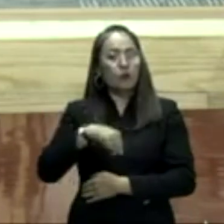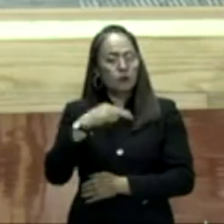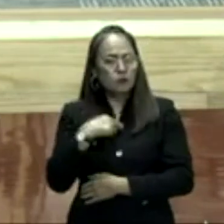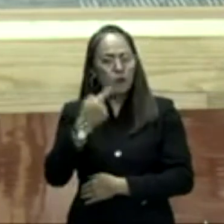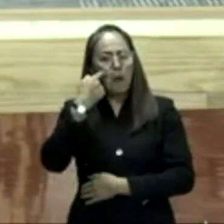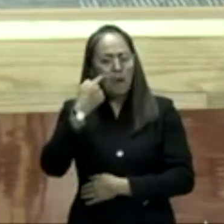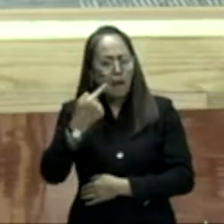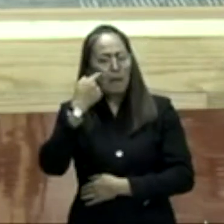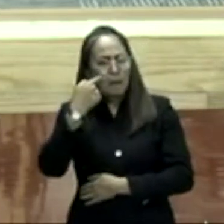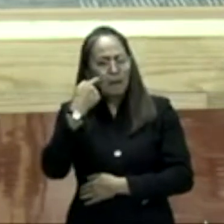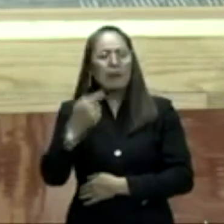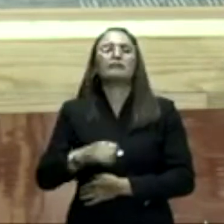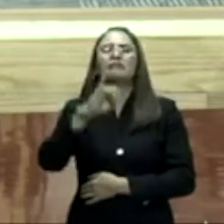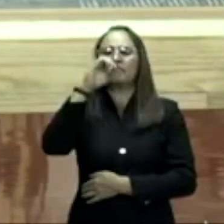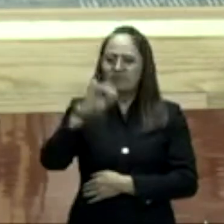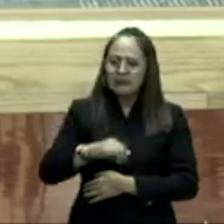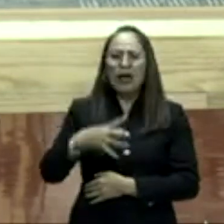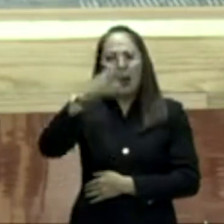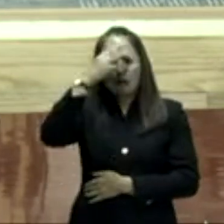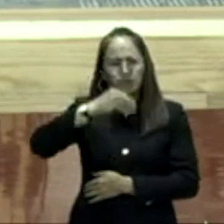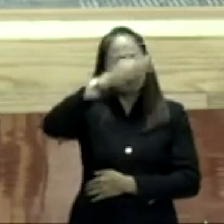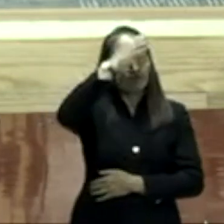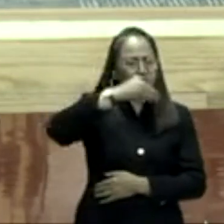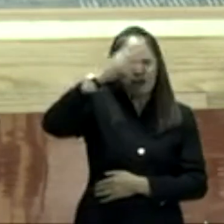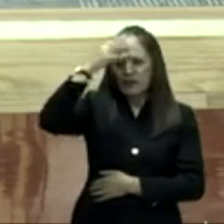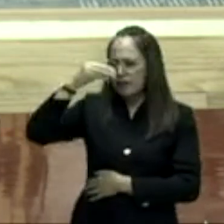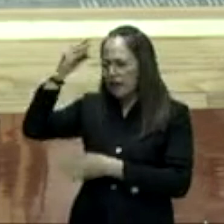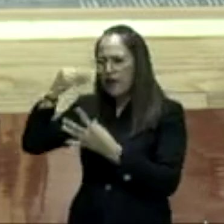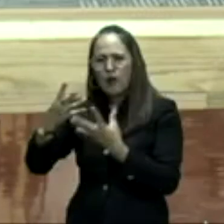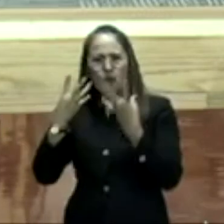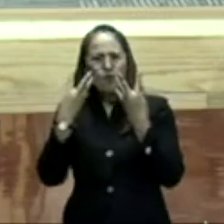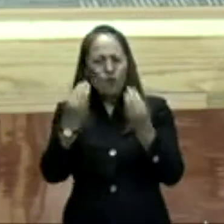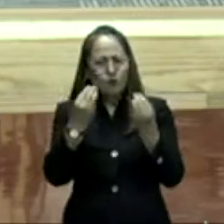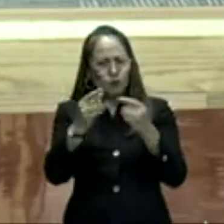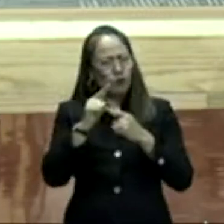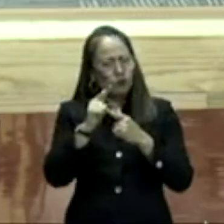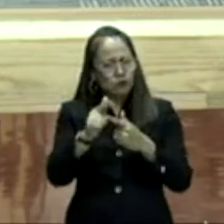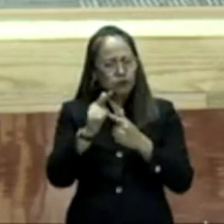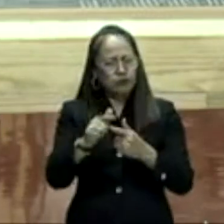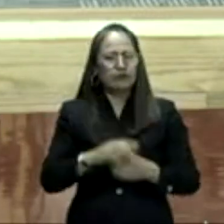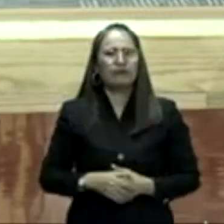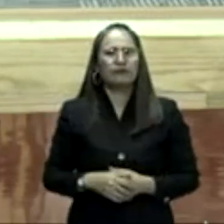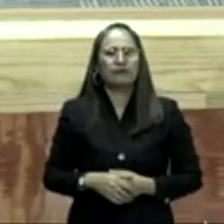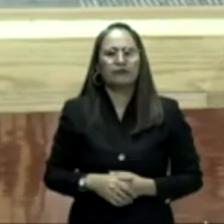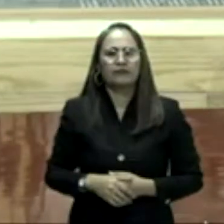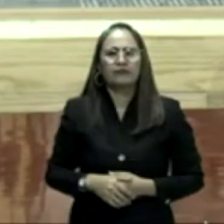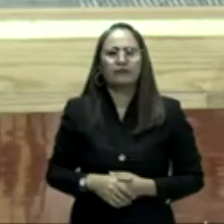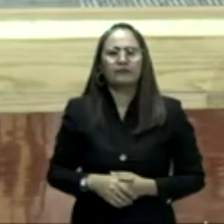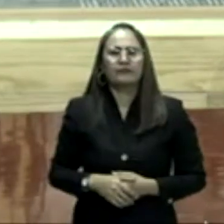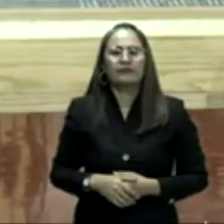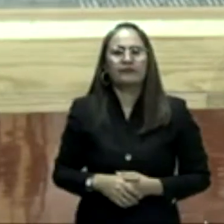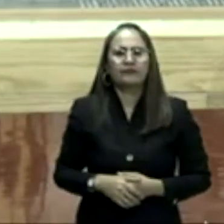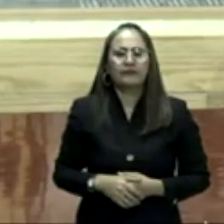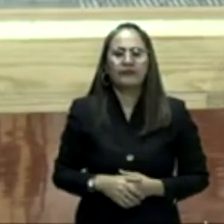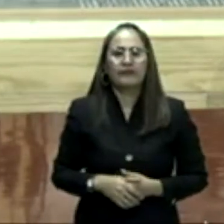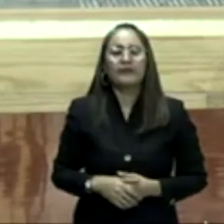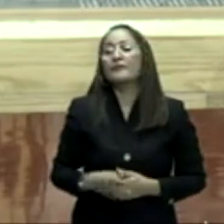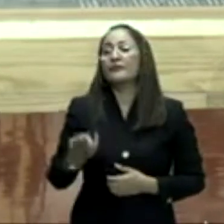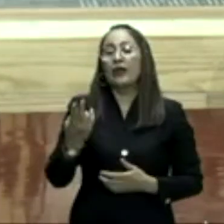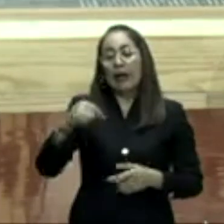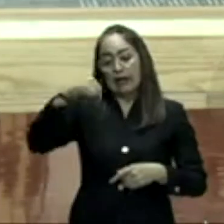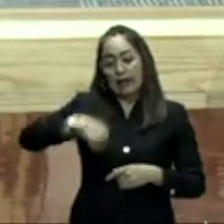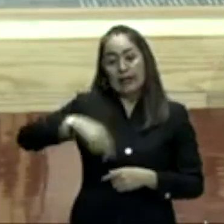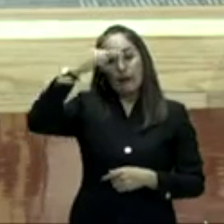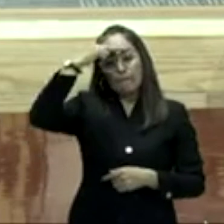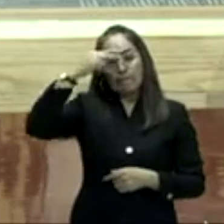múltiples ocasiones que hay mucho que aprender de las prácticas democráticas que nos llegan desde lo subnacional. Entonces, aunque en nuestro